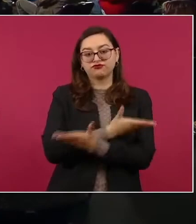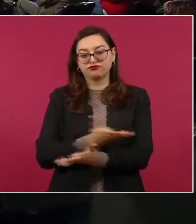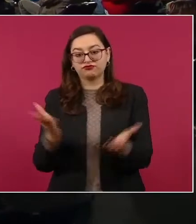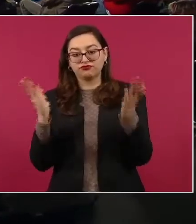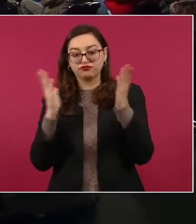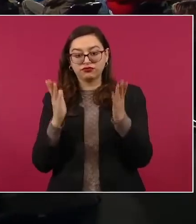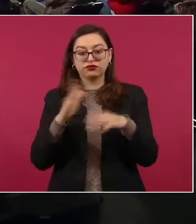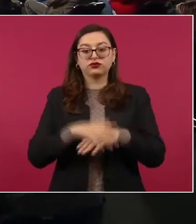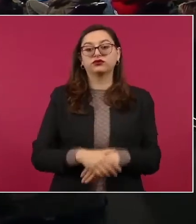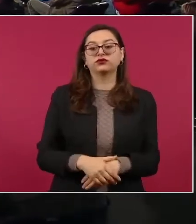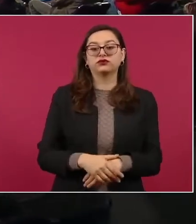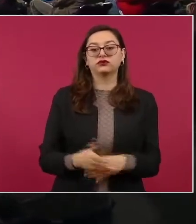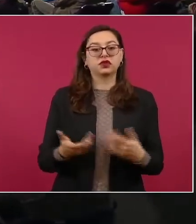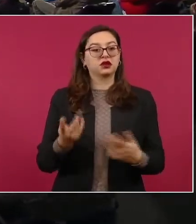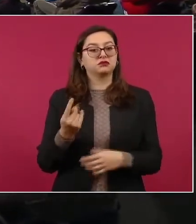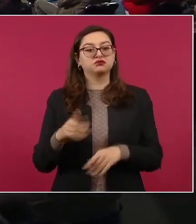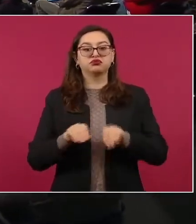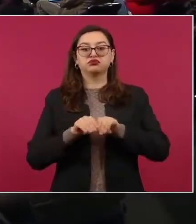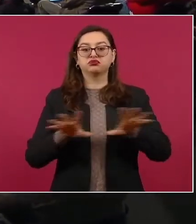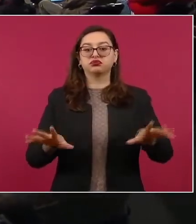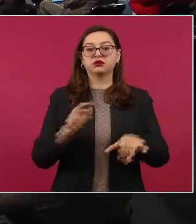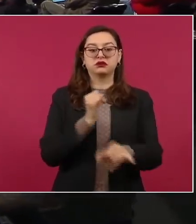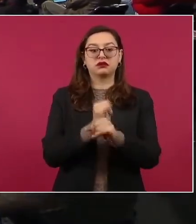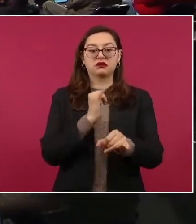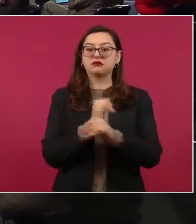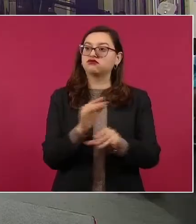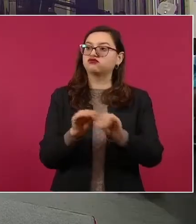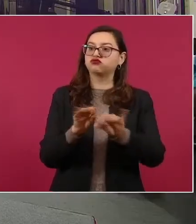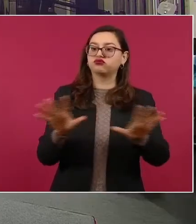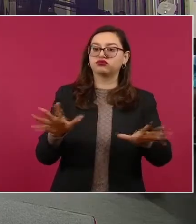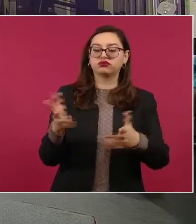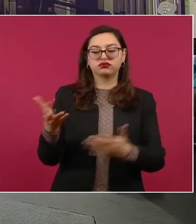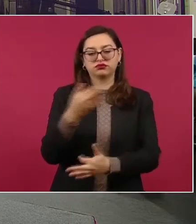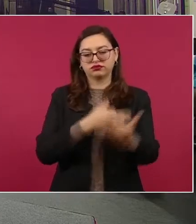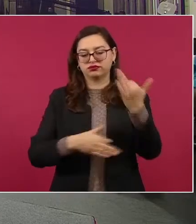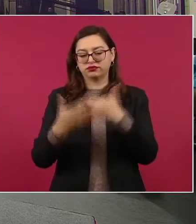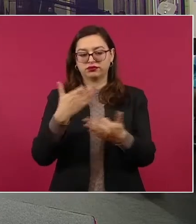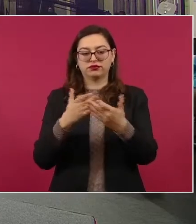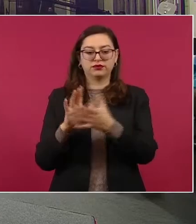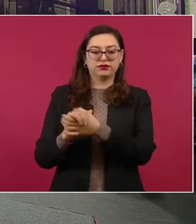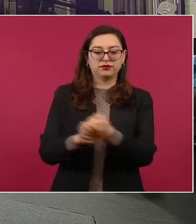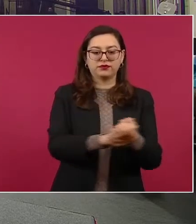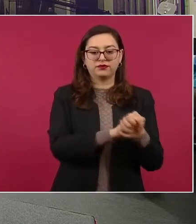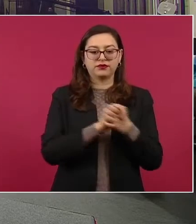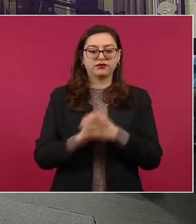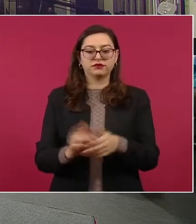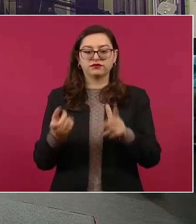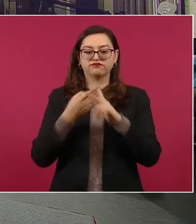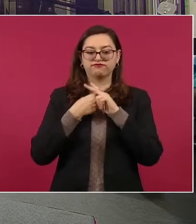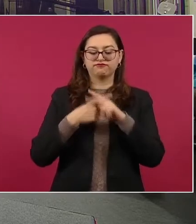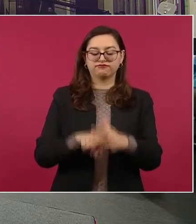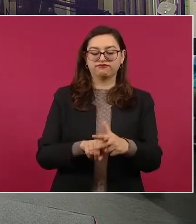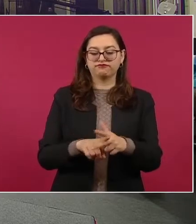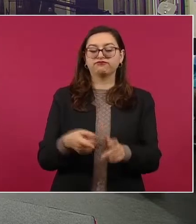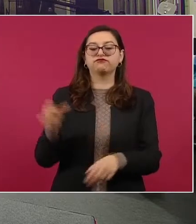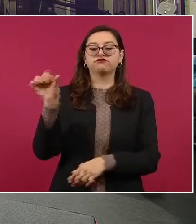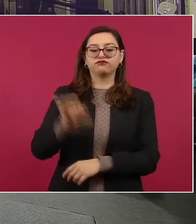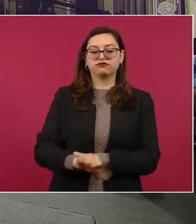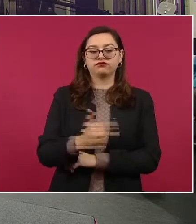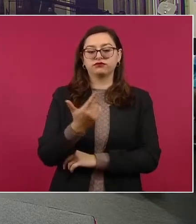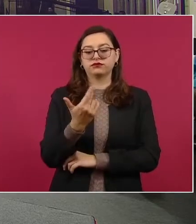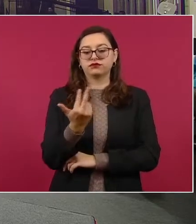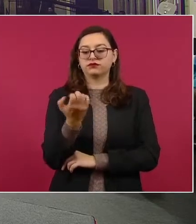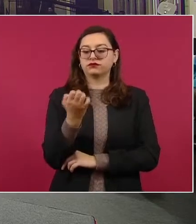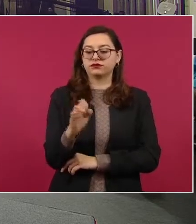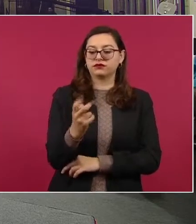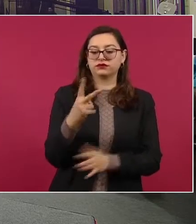cualquier rincón del país. Vamos a iniciar la sección ¿Quién es quién en las mentiras de la semana? Hoy es 25 de enero de